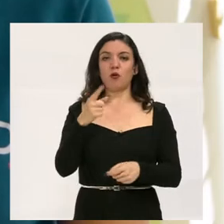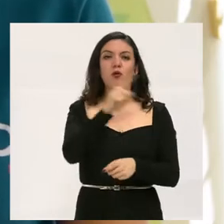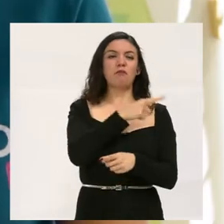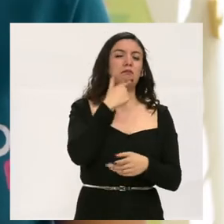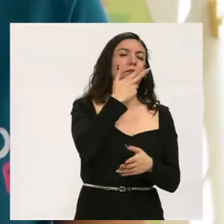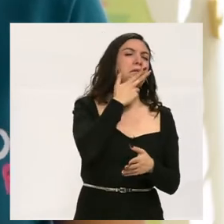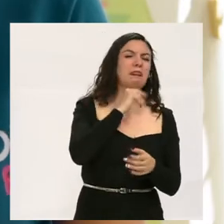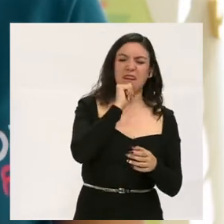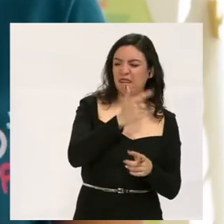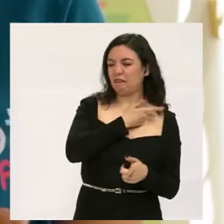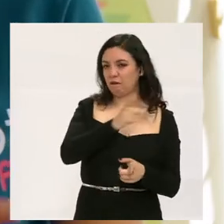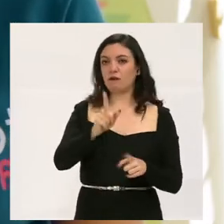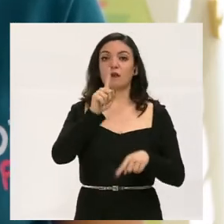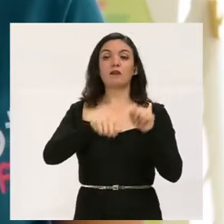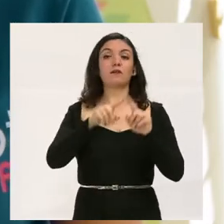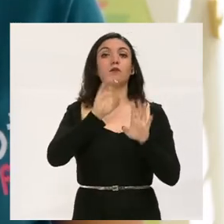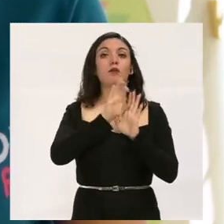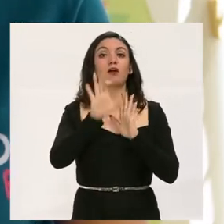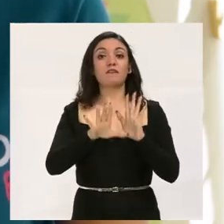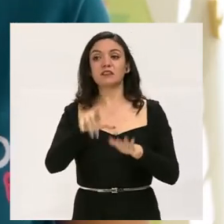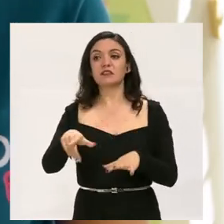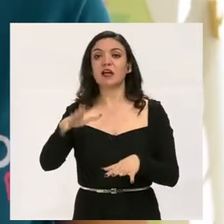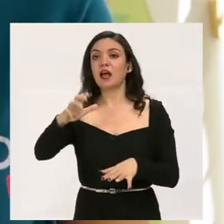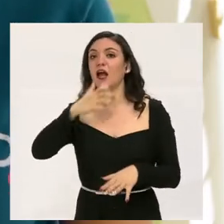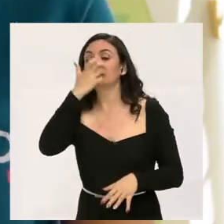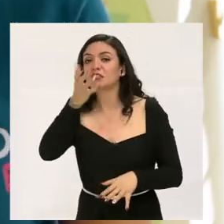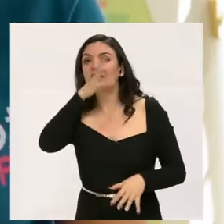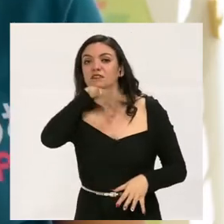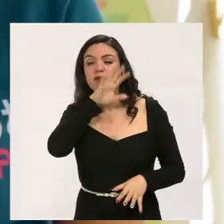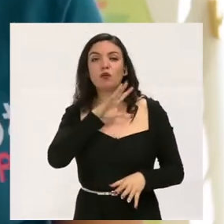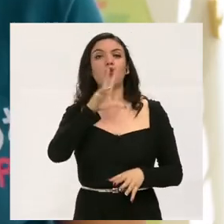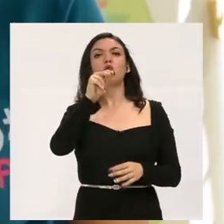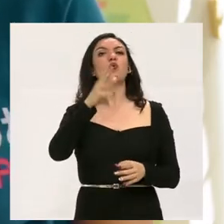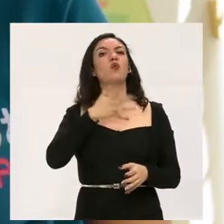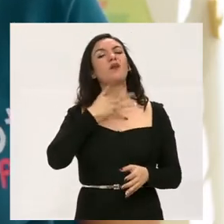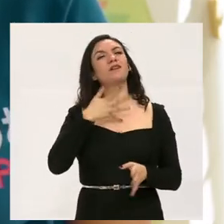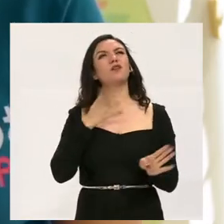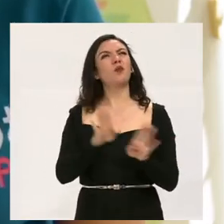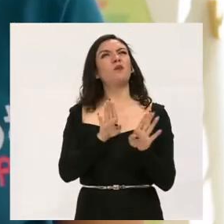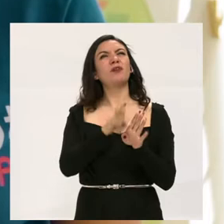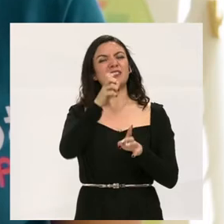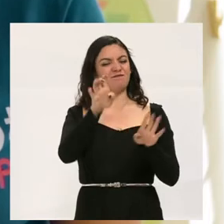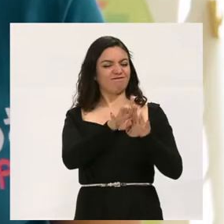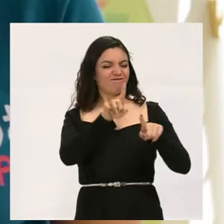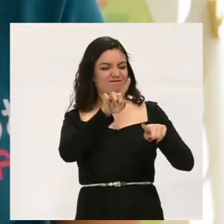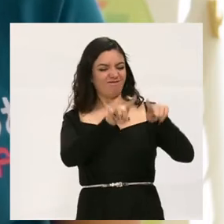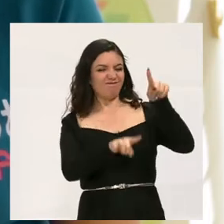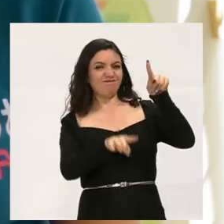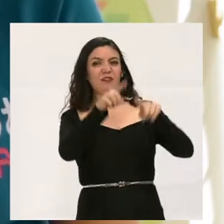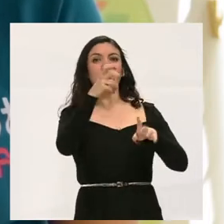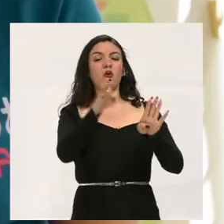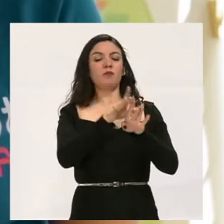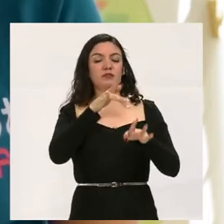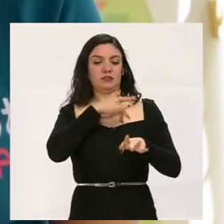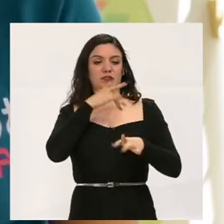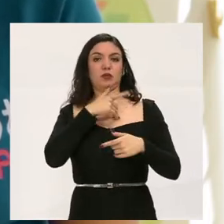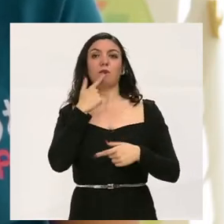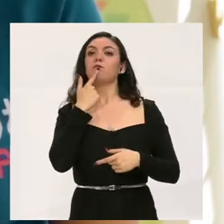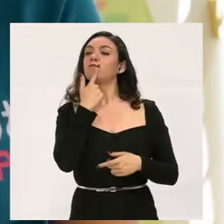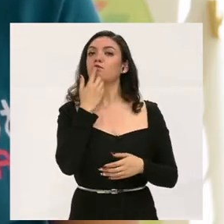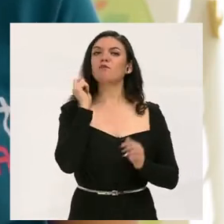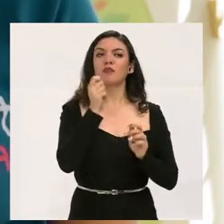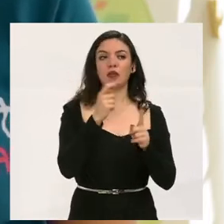sabores muy e incluso hasta le dan la mordida a la cebolla no discriminan este tipo de cuestiones